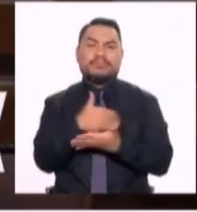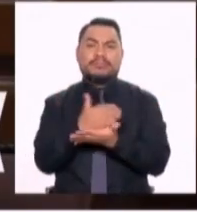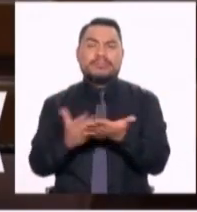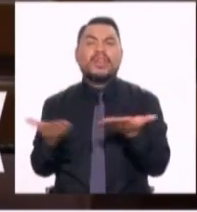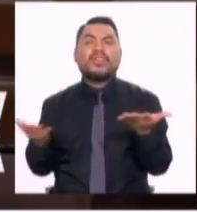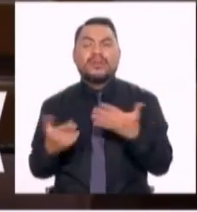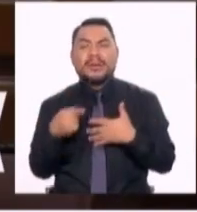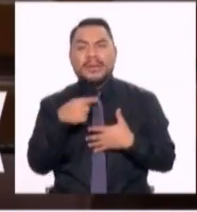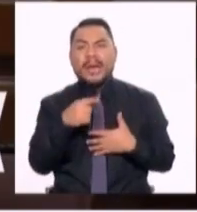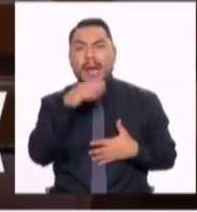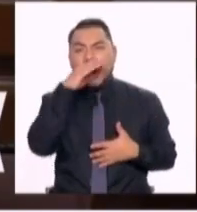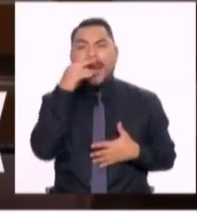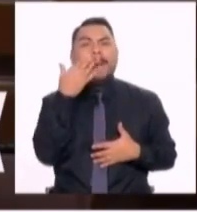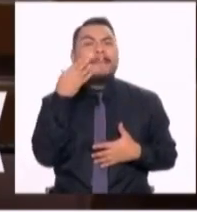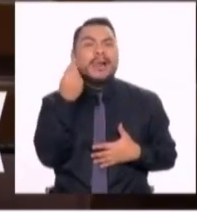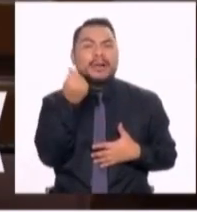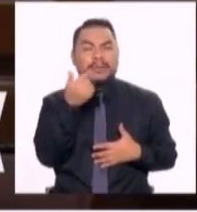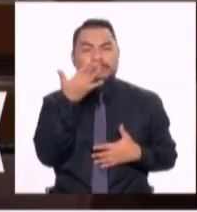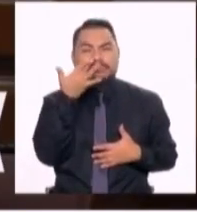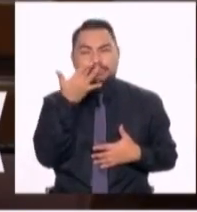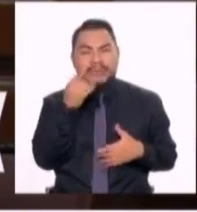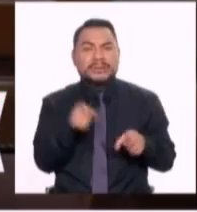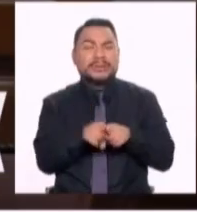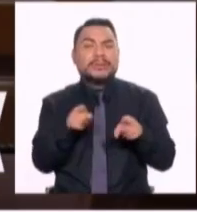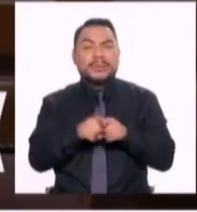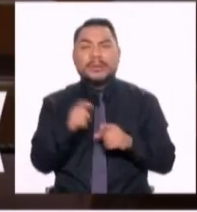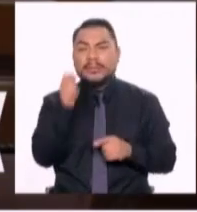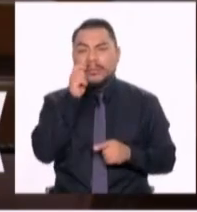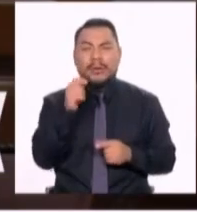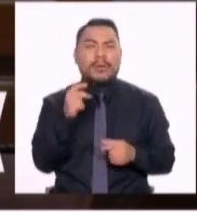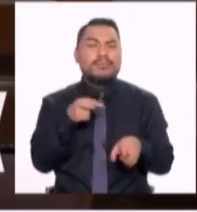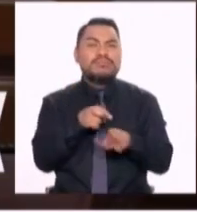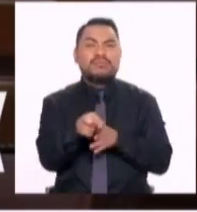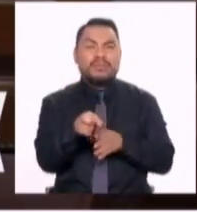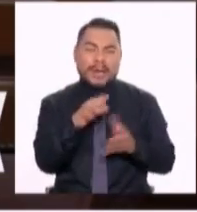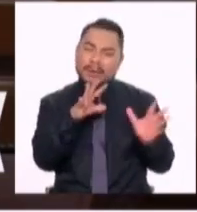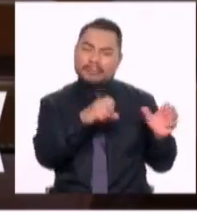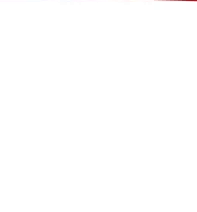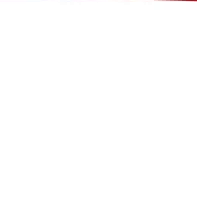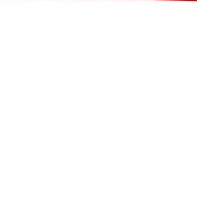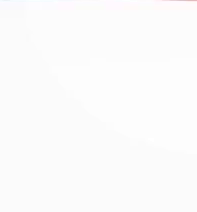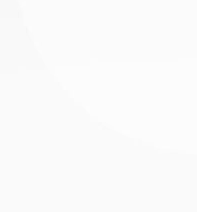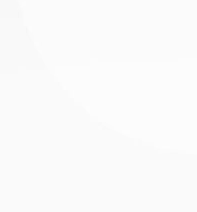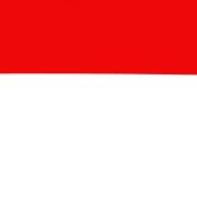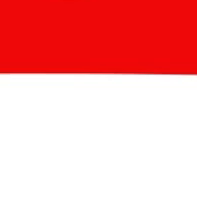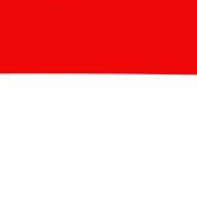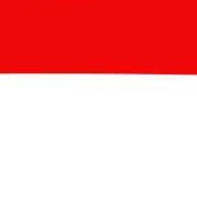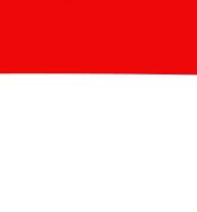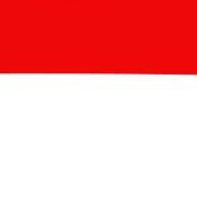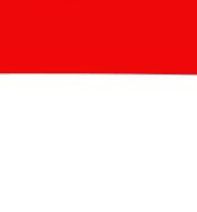palabras, ofrecimientos tras ofrecimientos y no nada realizado.